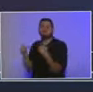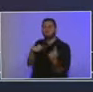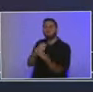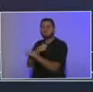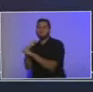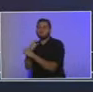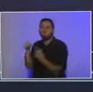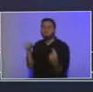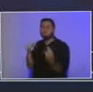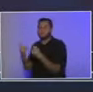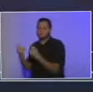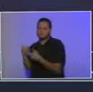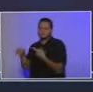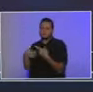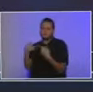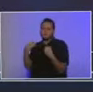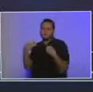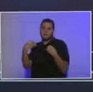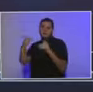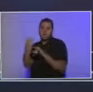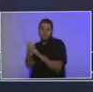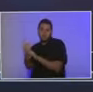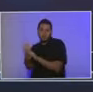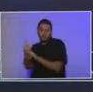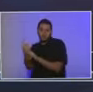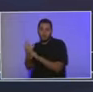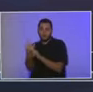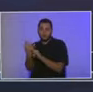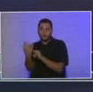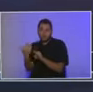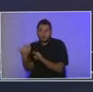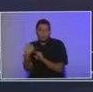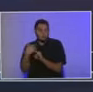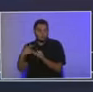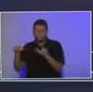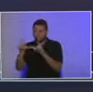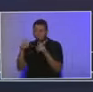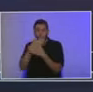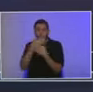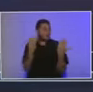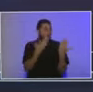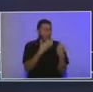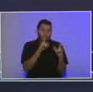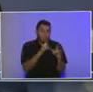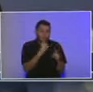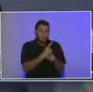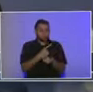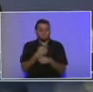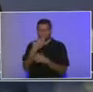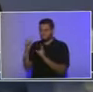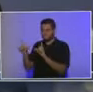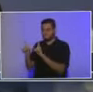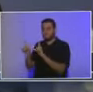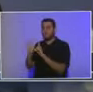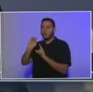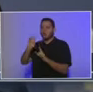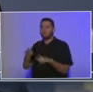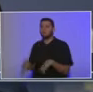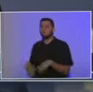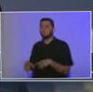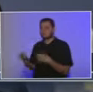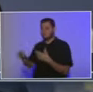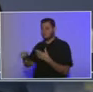venta de bebidas alcohólicas. Sin la licencia estipulada. Sin la licencia estipulada. Dentro de las otras personas que fueron arrestadas,